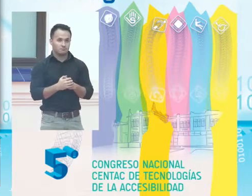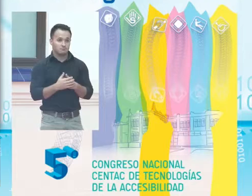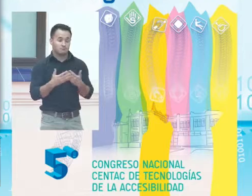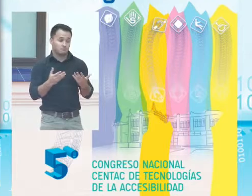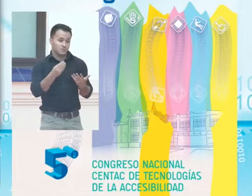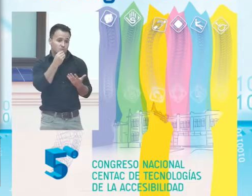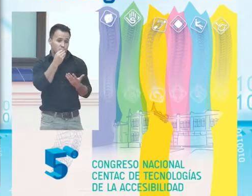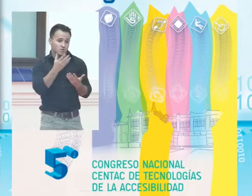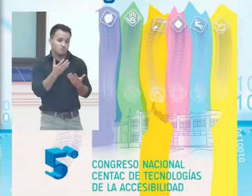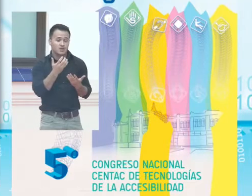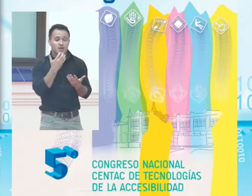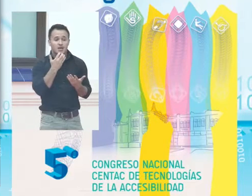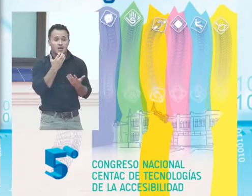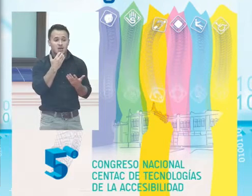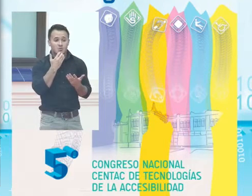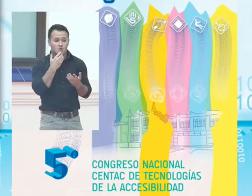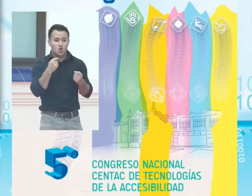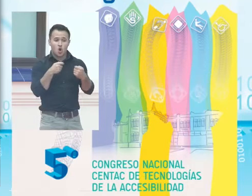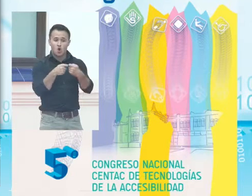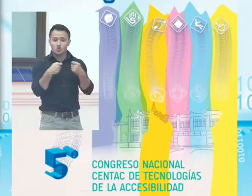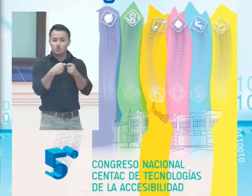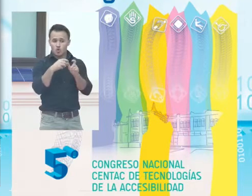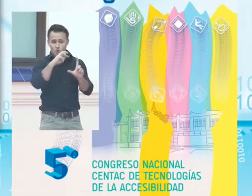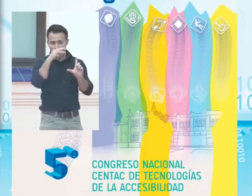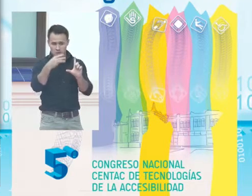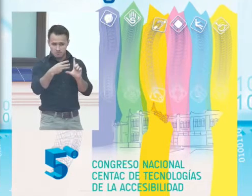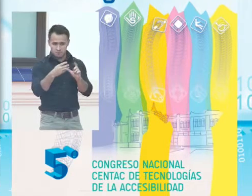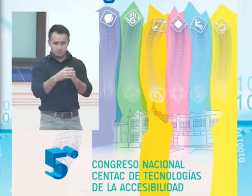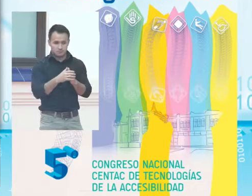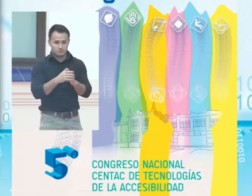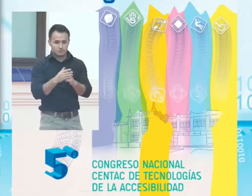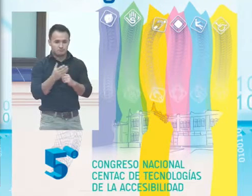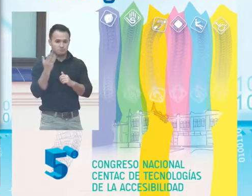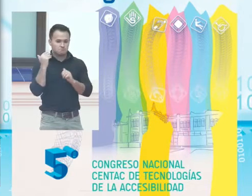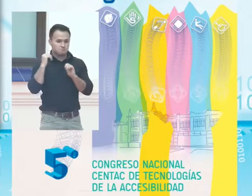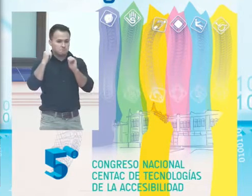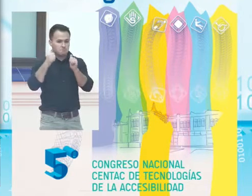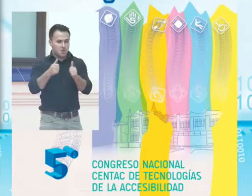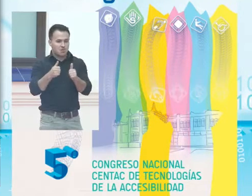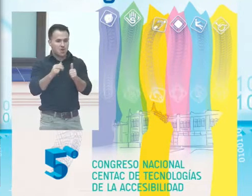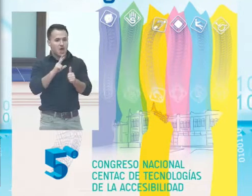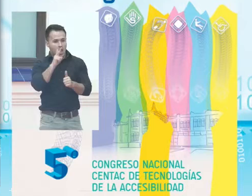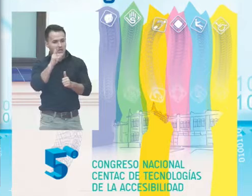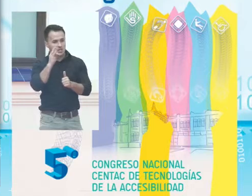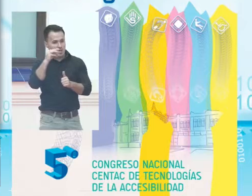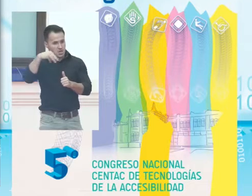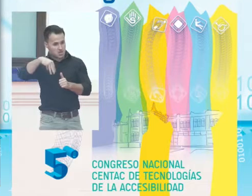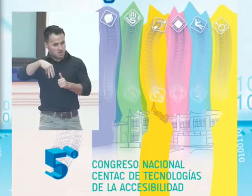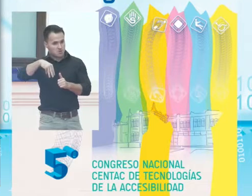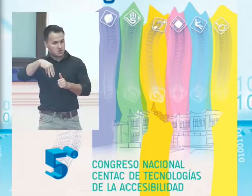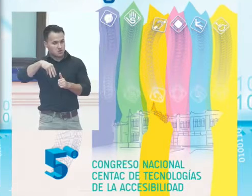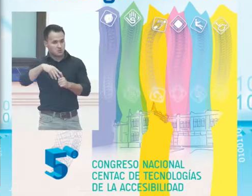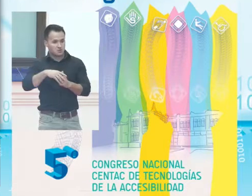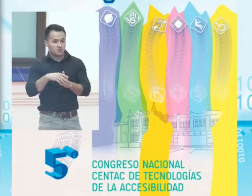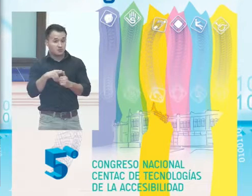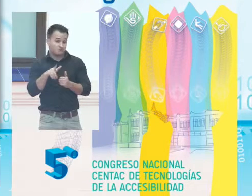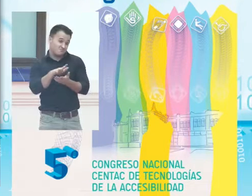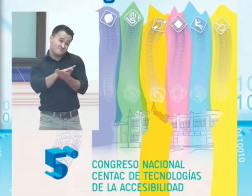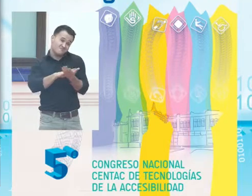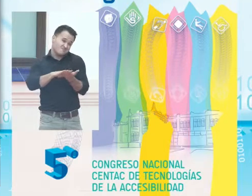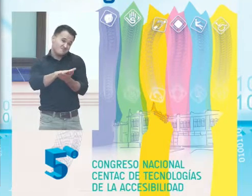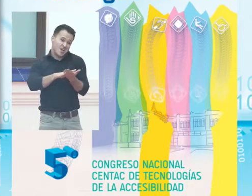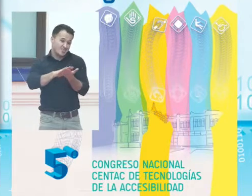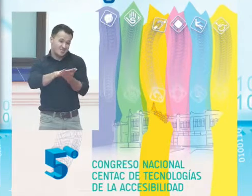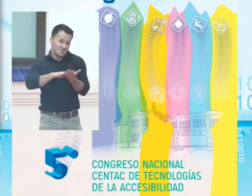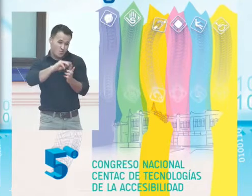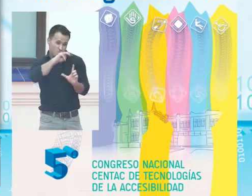Y unos ejemplos del consorcio web, que empezó haciendo HTML, que es la base de la